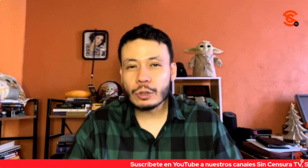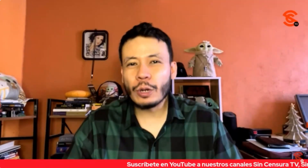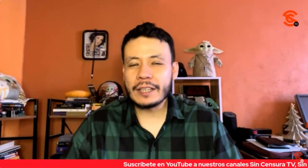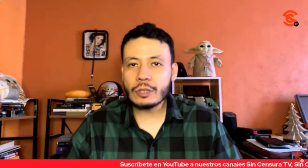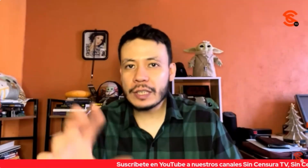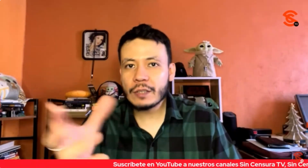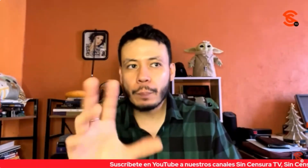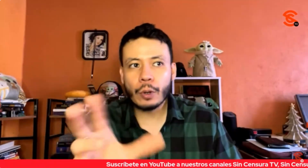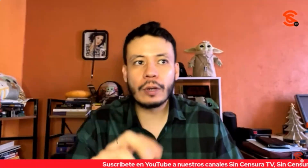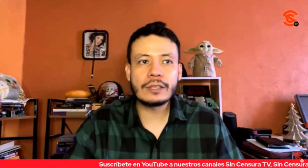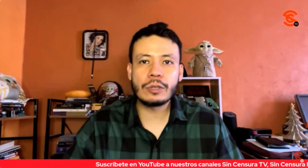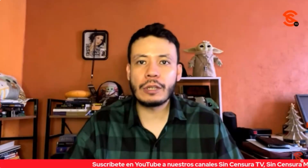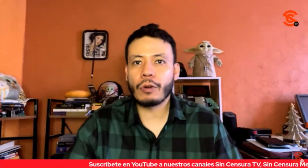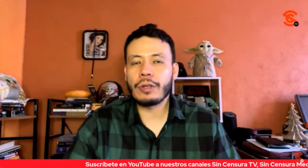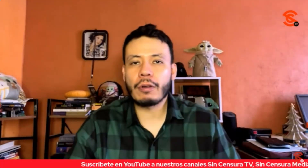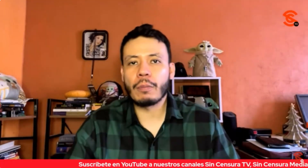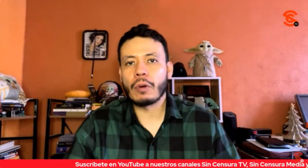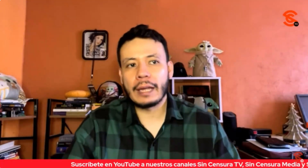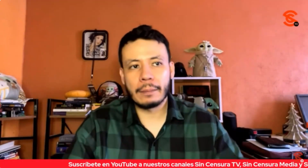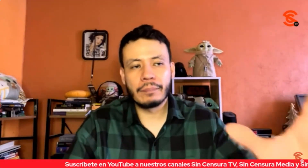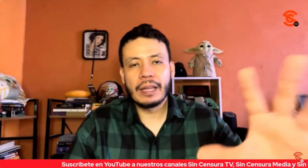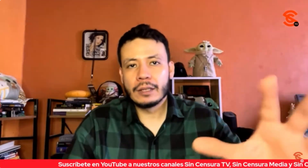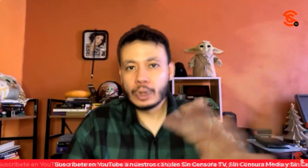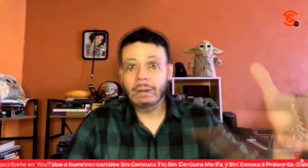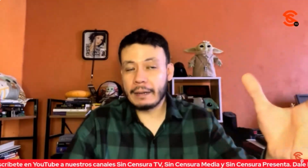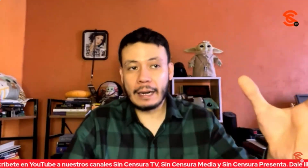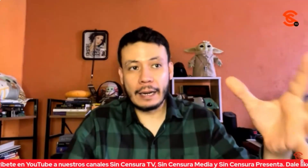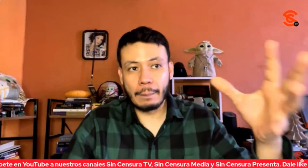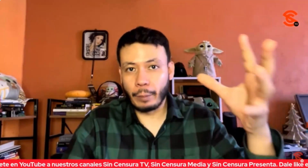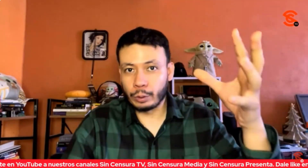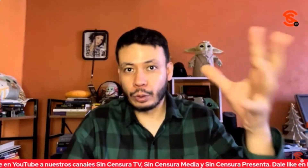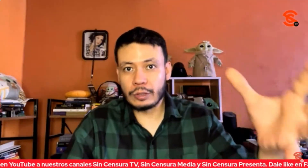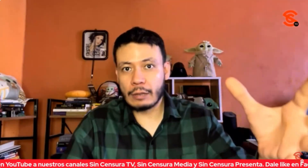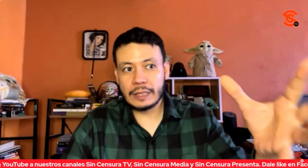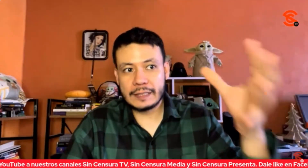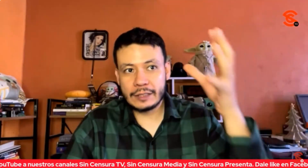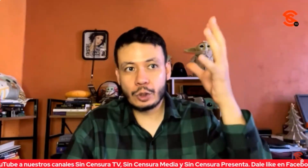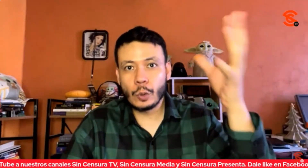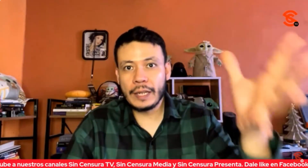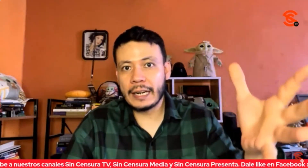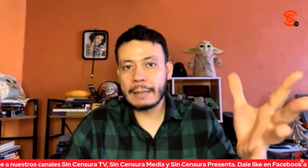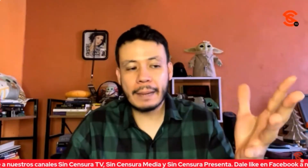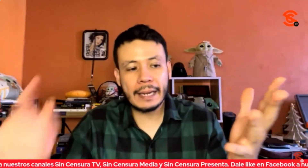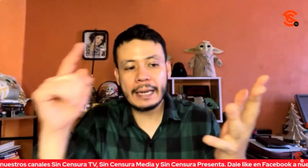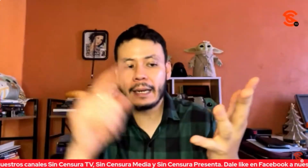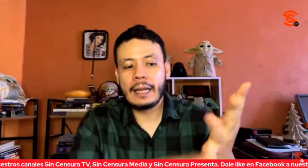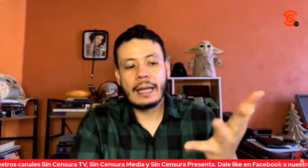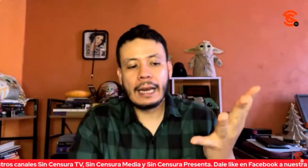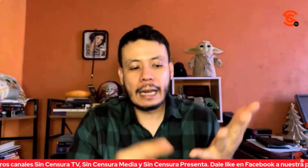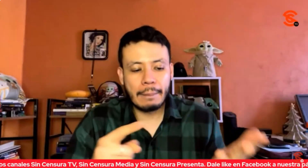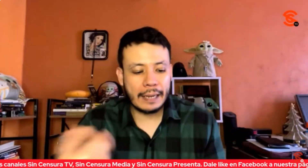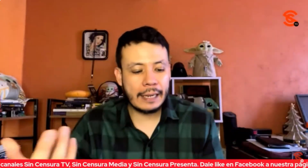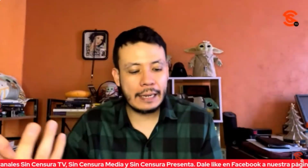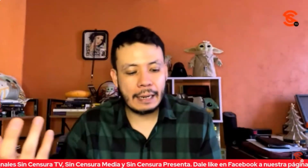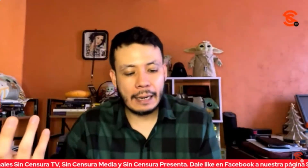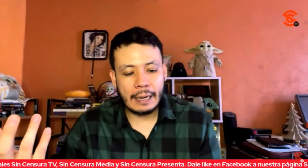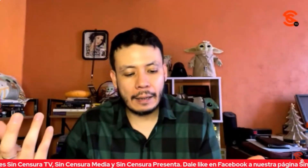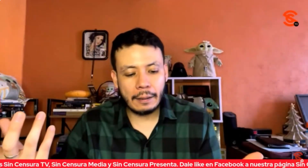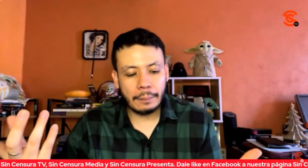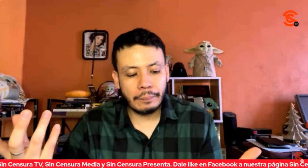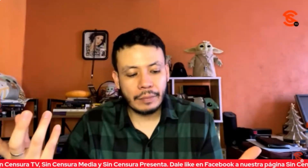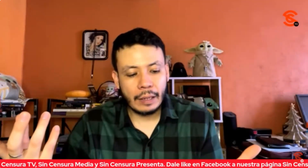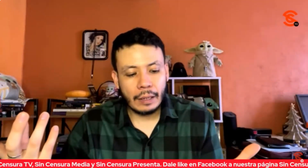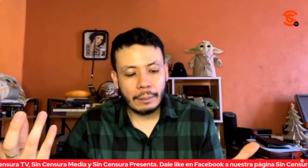hemos visto, ayer yo decía un poco esto y quiero oír como que buscaban por todos lados es destruir la imagen